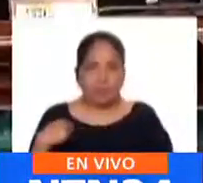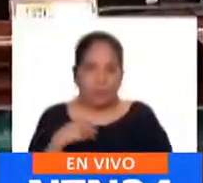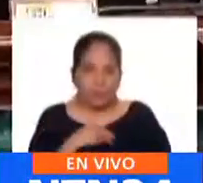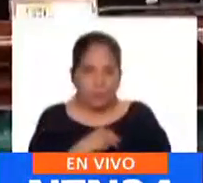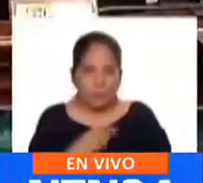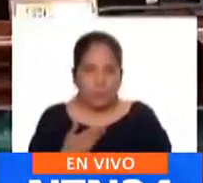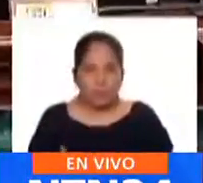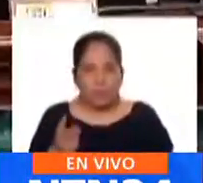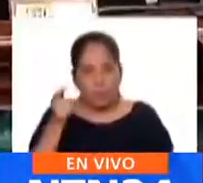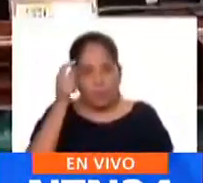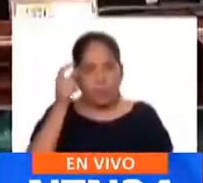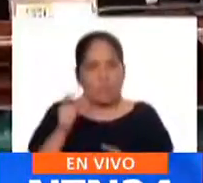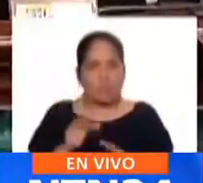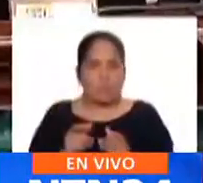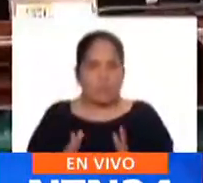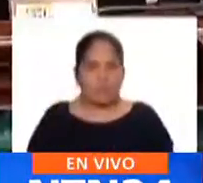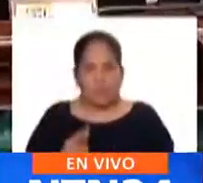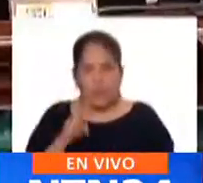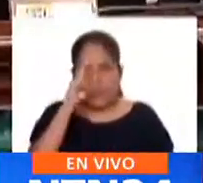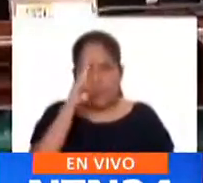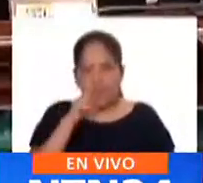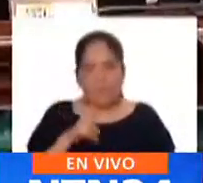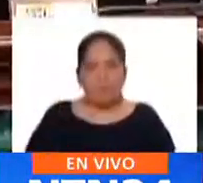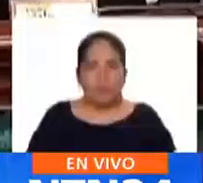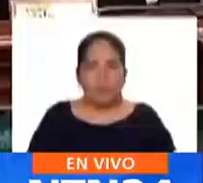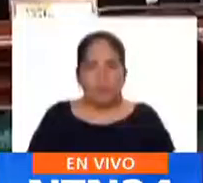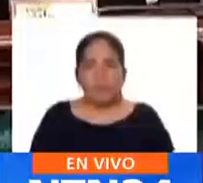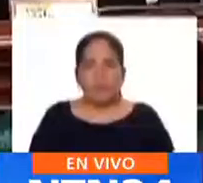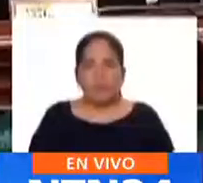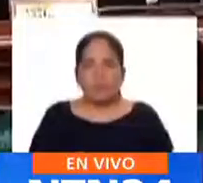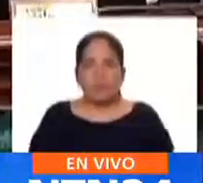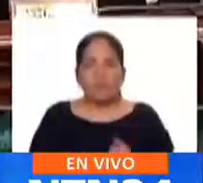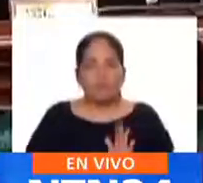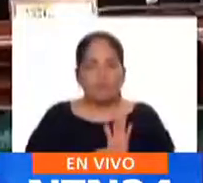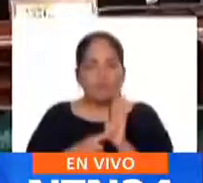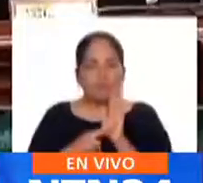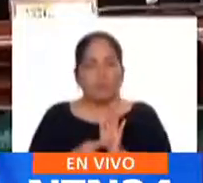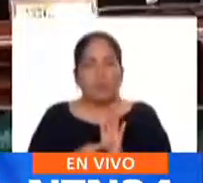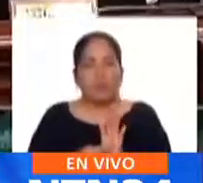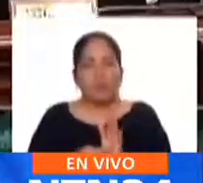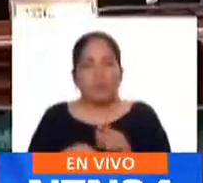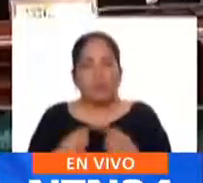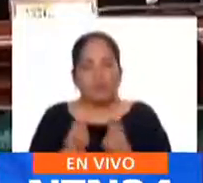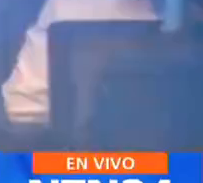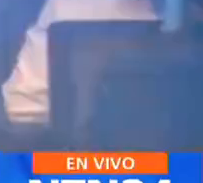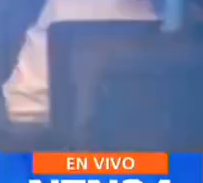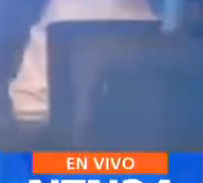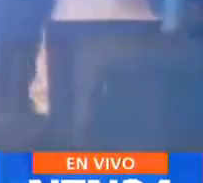condición de congresistas de la República y de la bancada de Fuerza Popular.